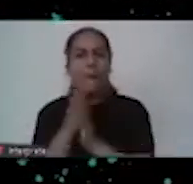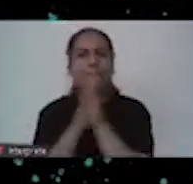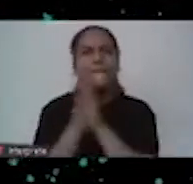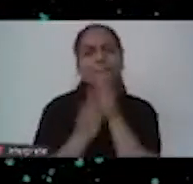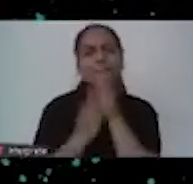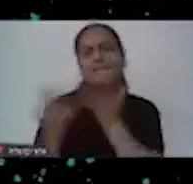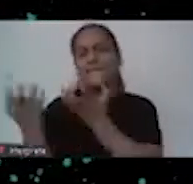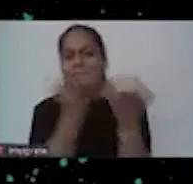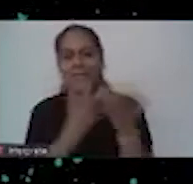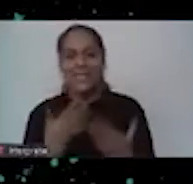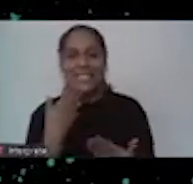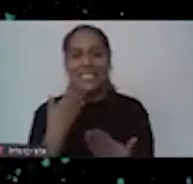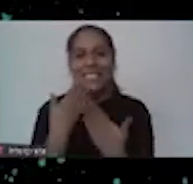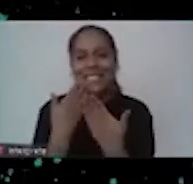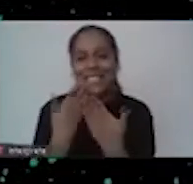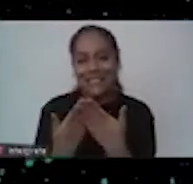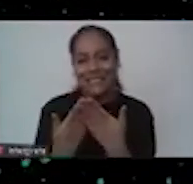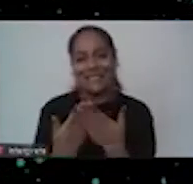Muchas gracias.